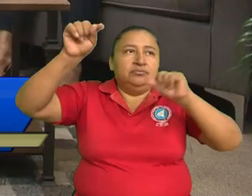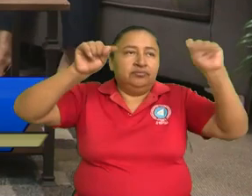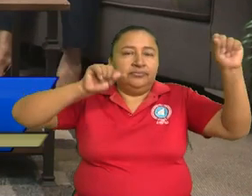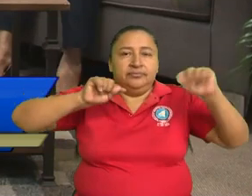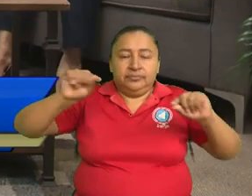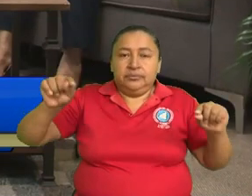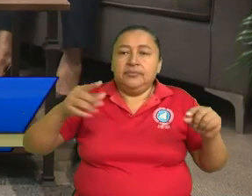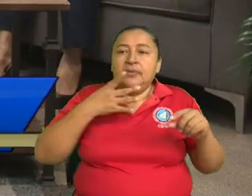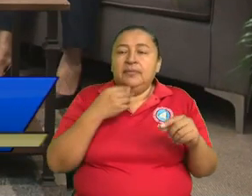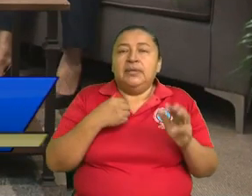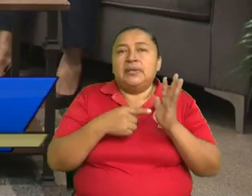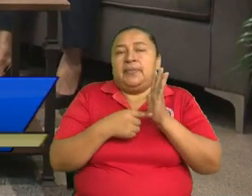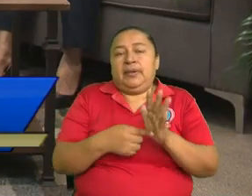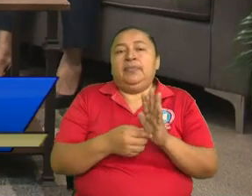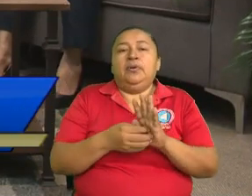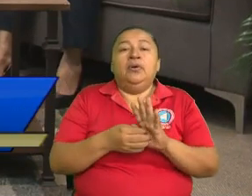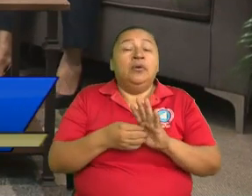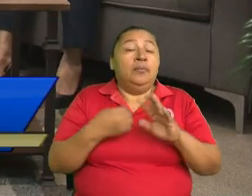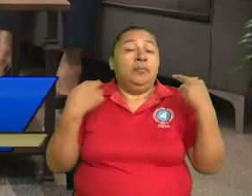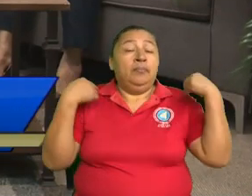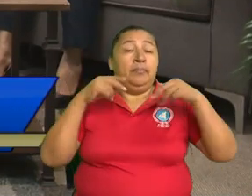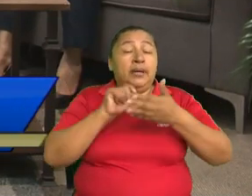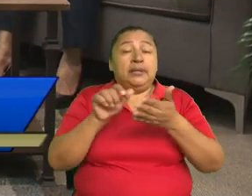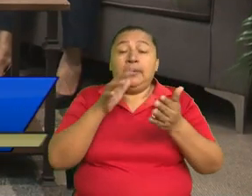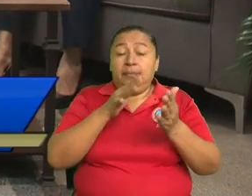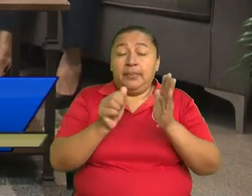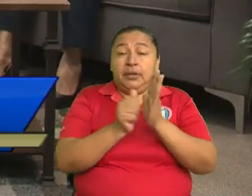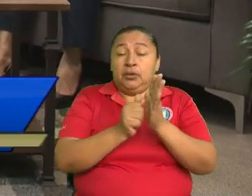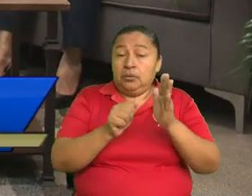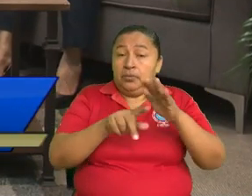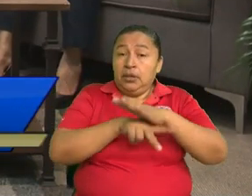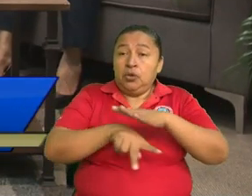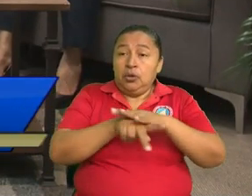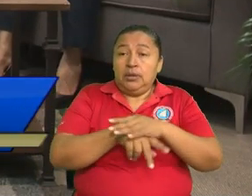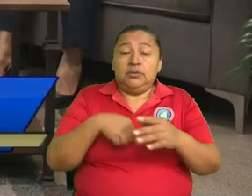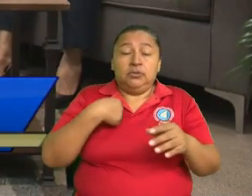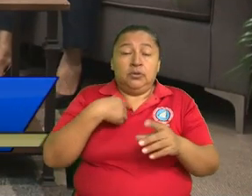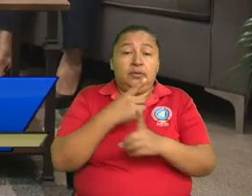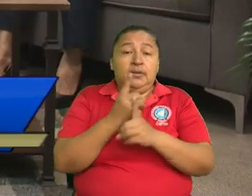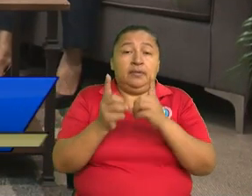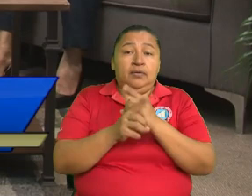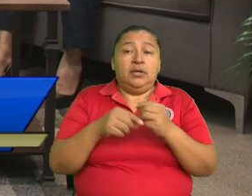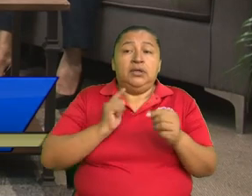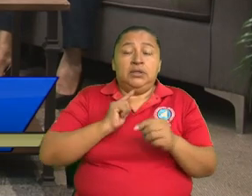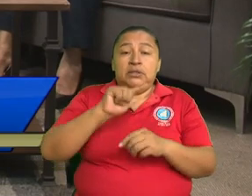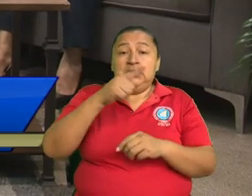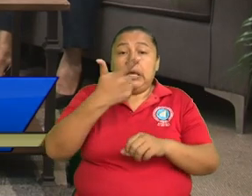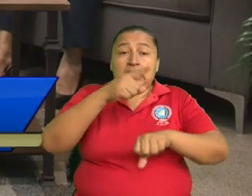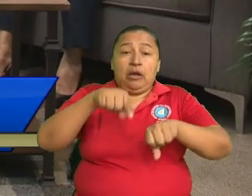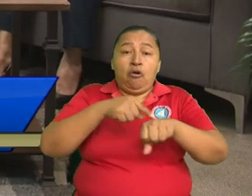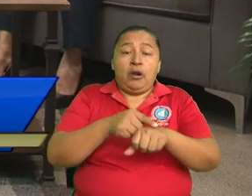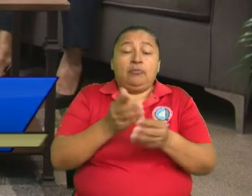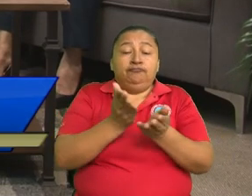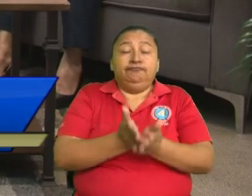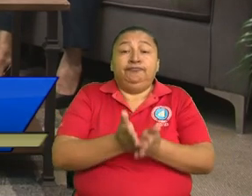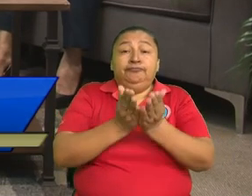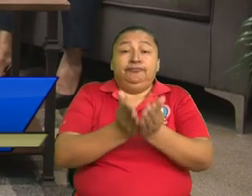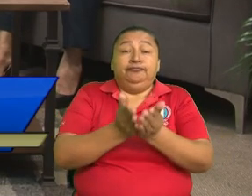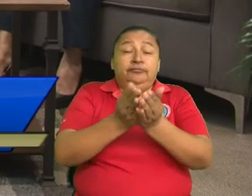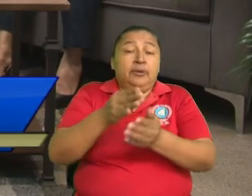me decían, por ejemplo, unas maestras de preescolar a mí cuando estuve en Maya, yo tengo que ir, me decía, 7 horas en Panga.